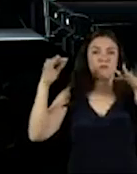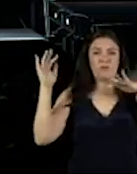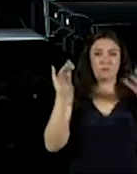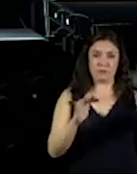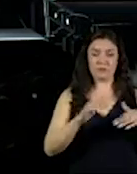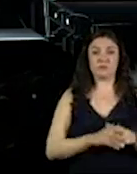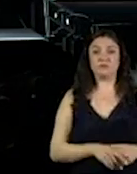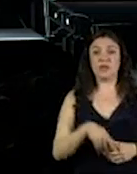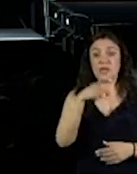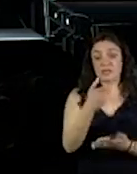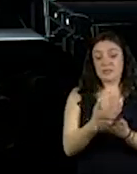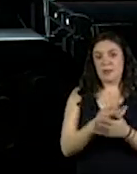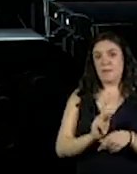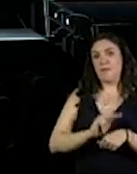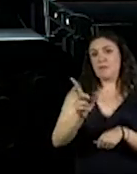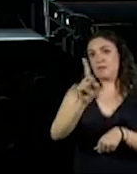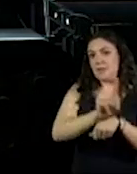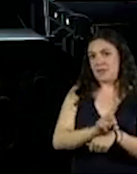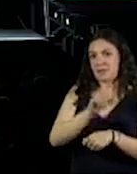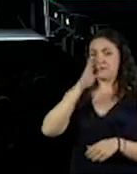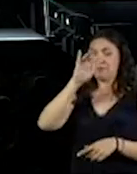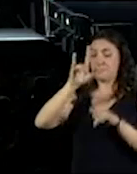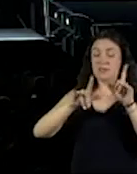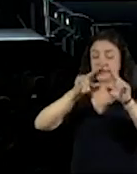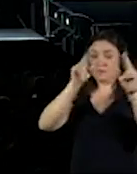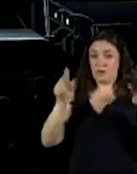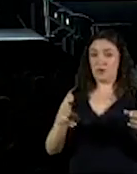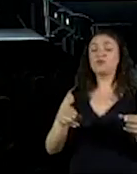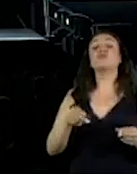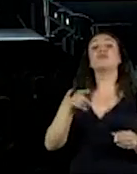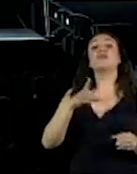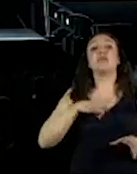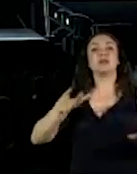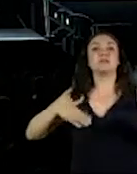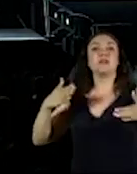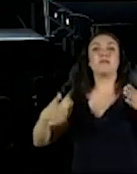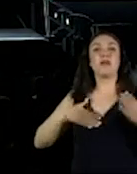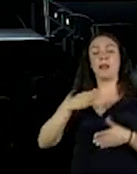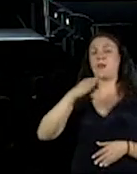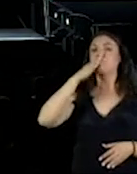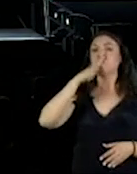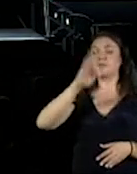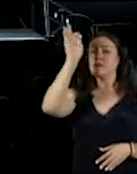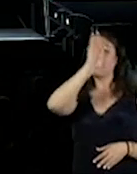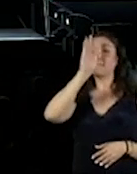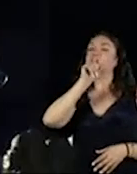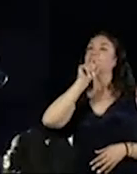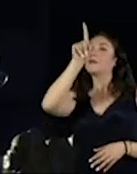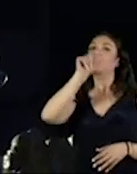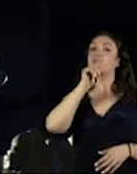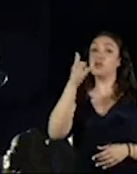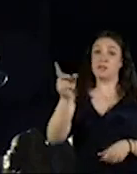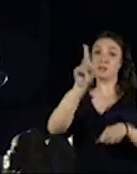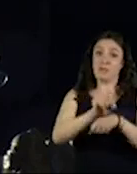la víspera del día de San Marcos celebraremos la tradicional misa de gallo y el 25 de abril